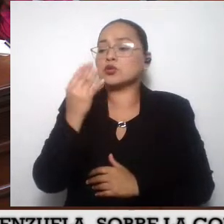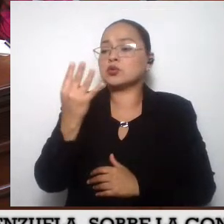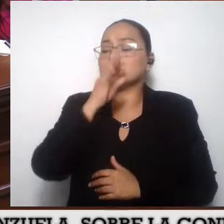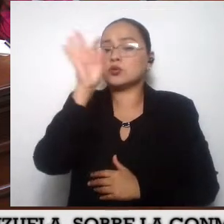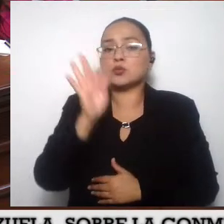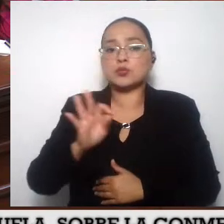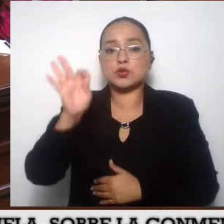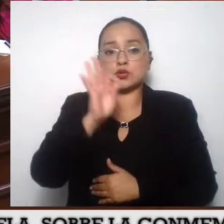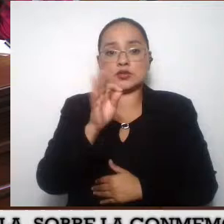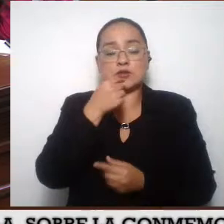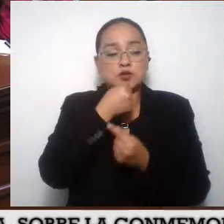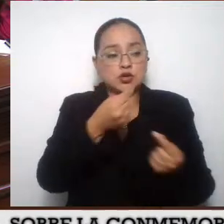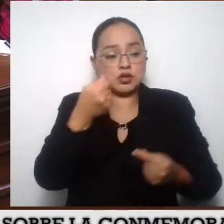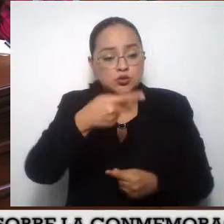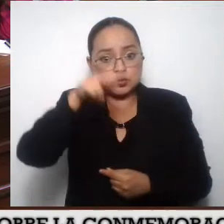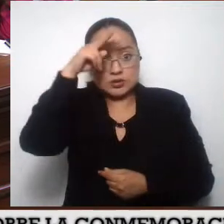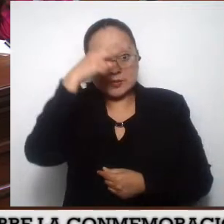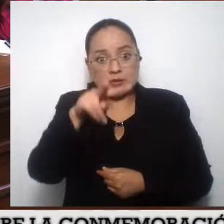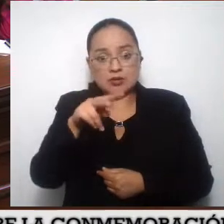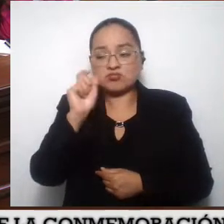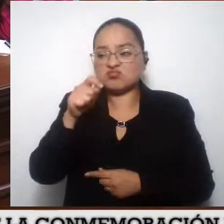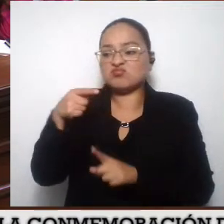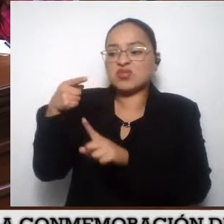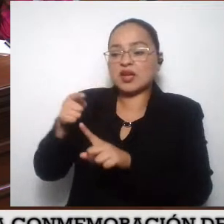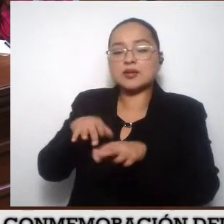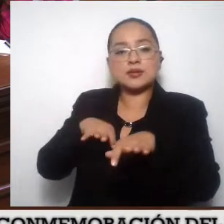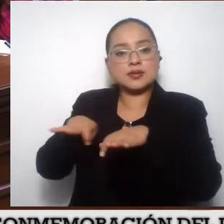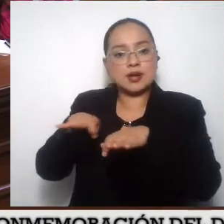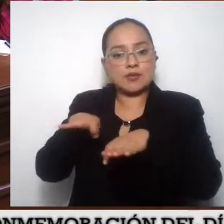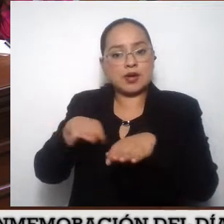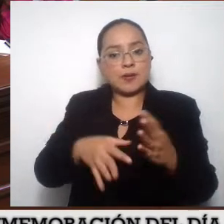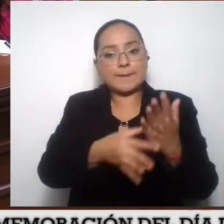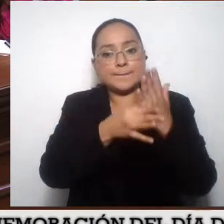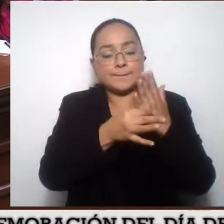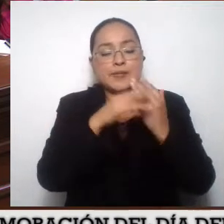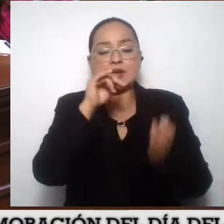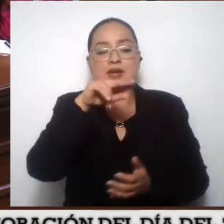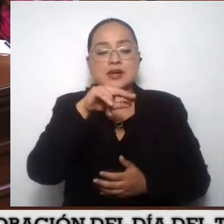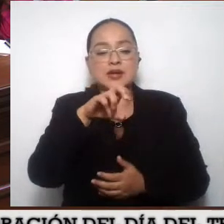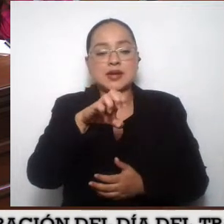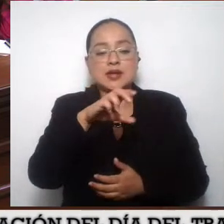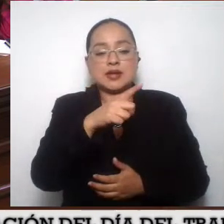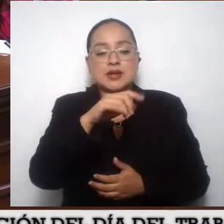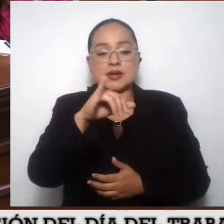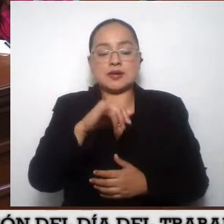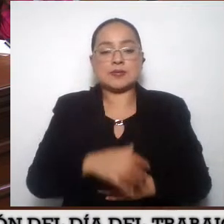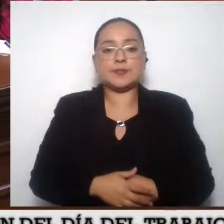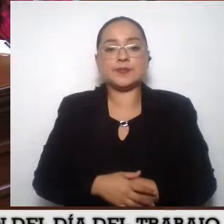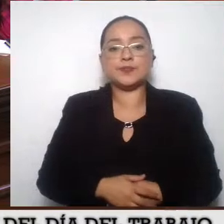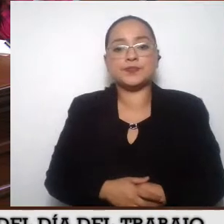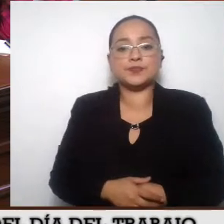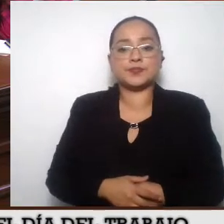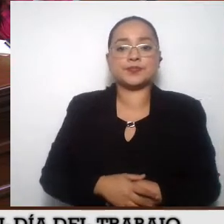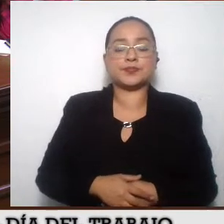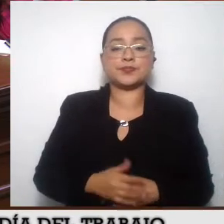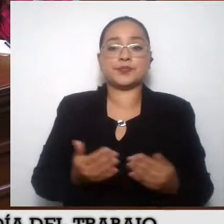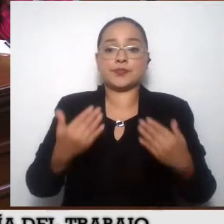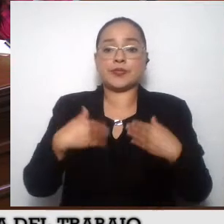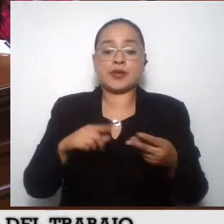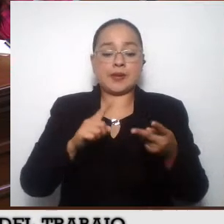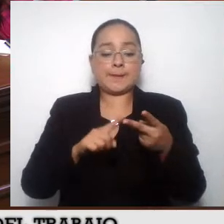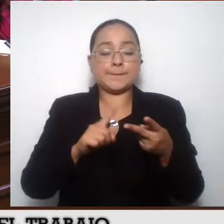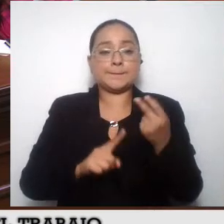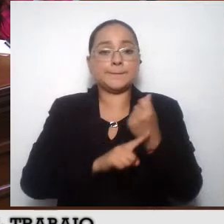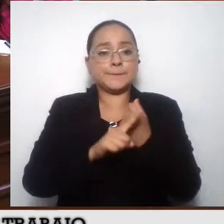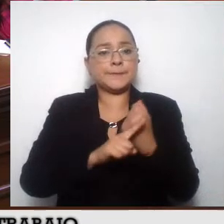la niñez de México. Esto según datos del INEGI. Otra problemática, aumentos de trabajo que